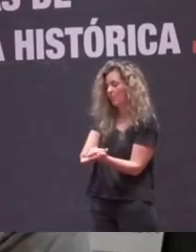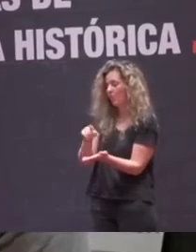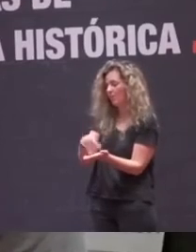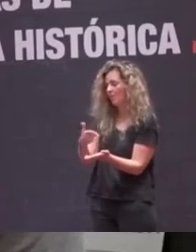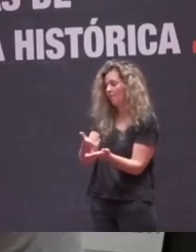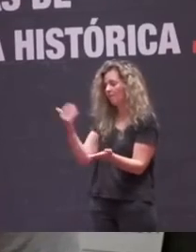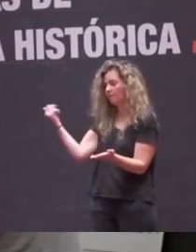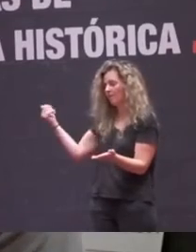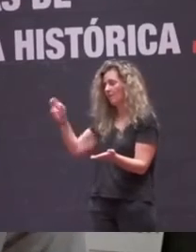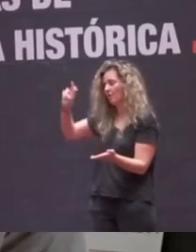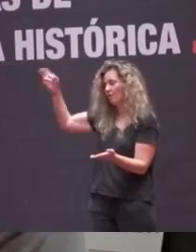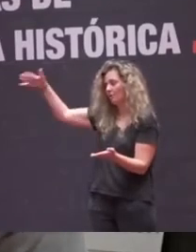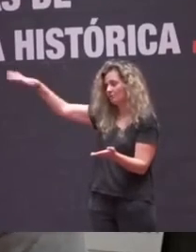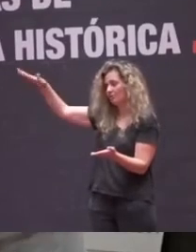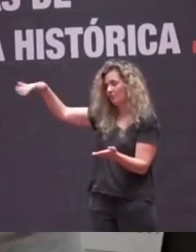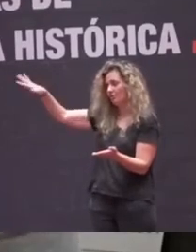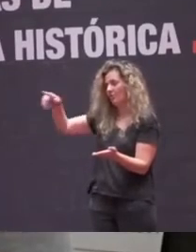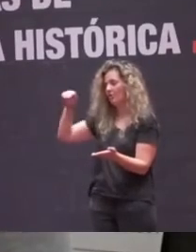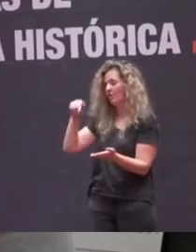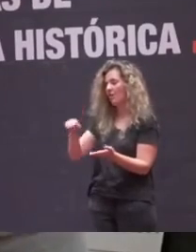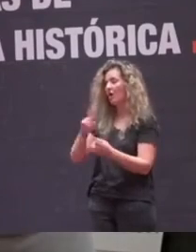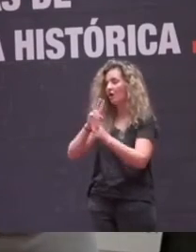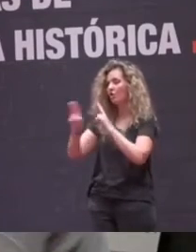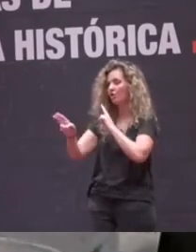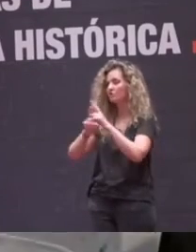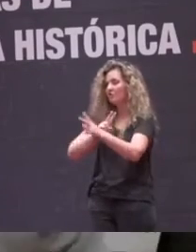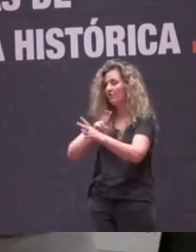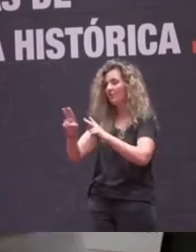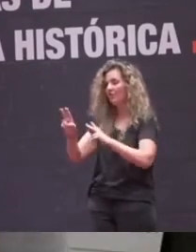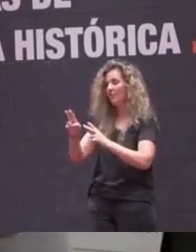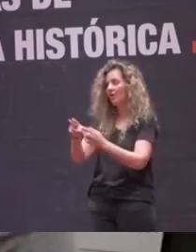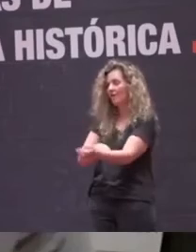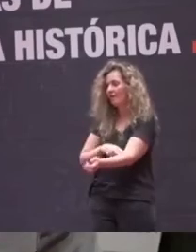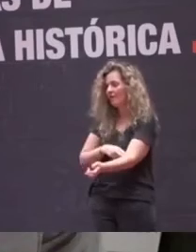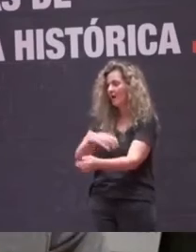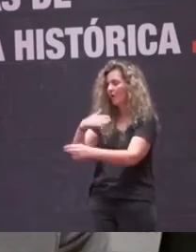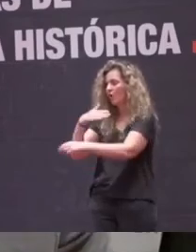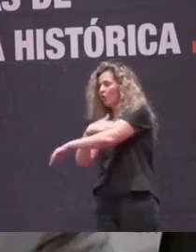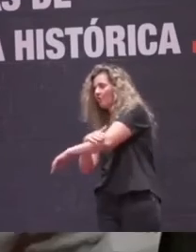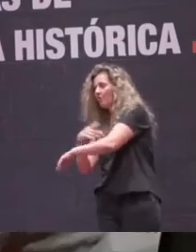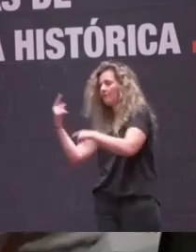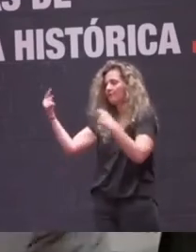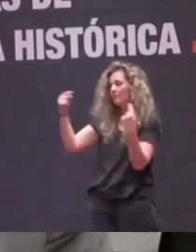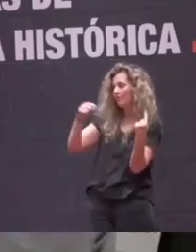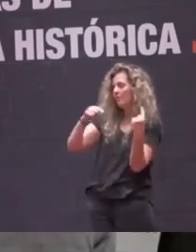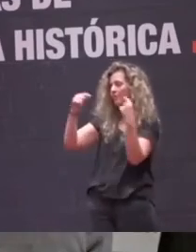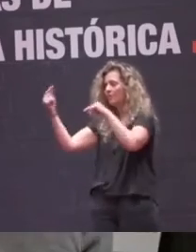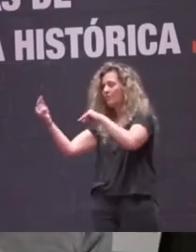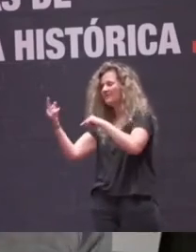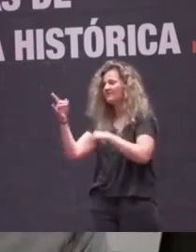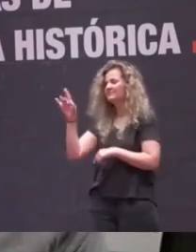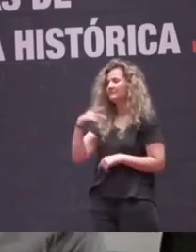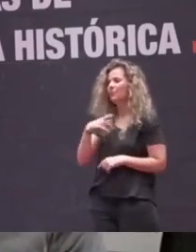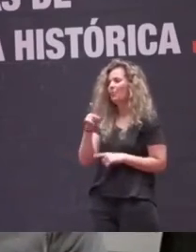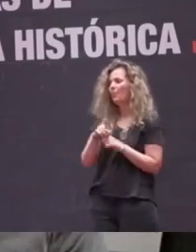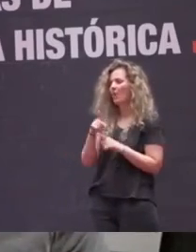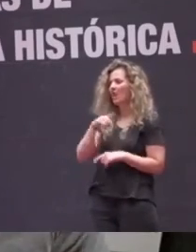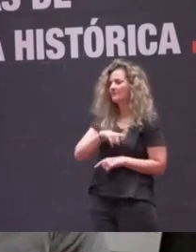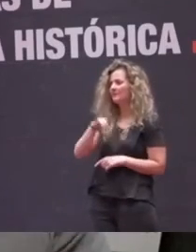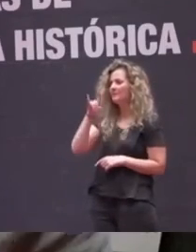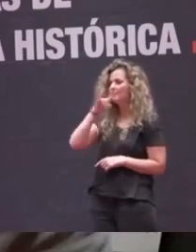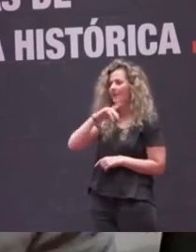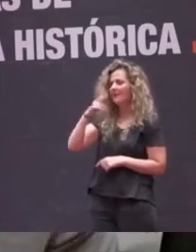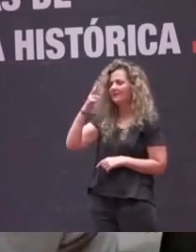radiado as contestacións dos Franco, a contestación do goberno, ¿no? E tiñan moi mala experiencia con, bueno,